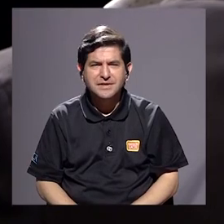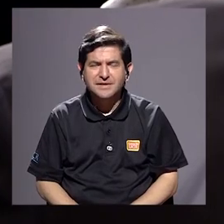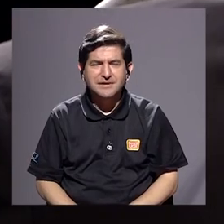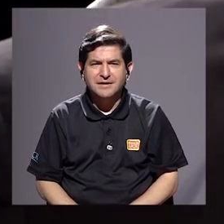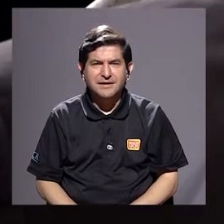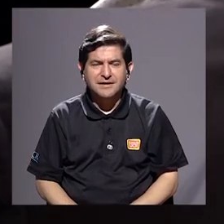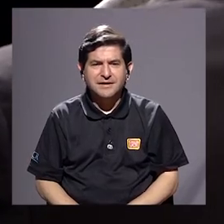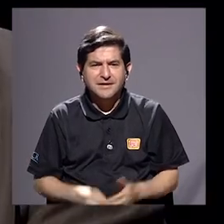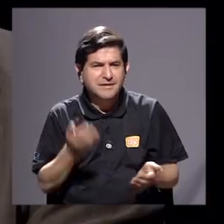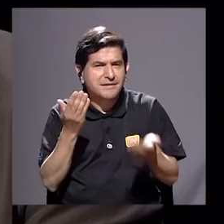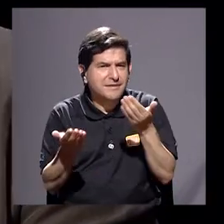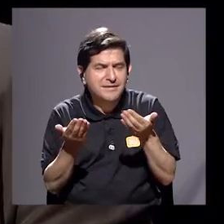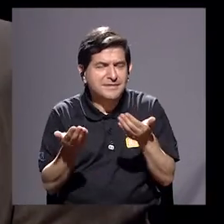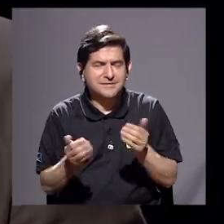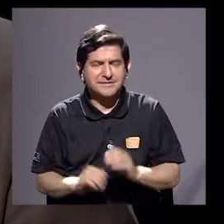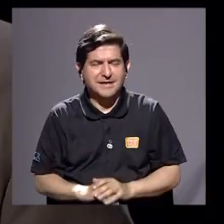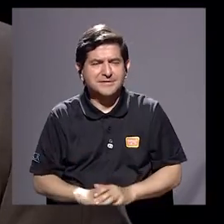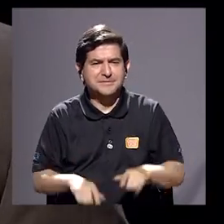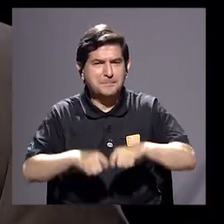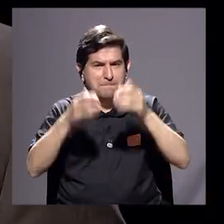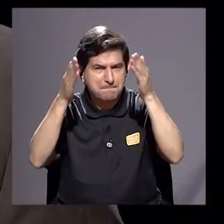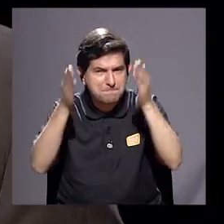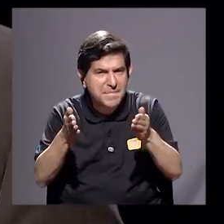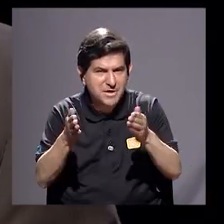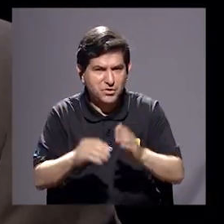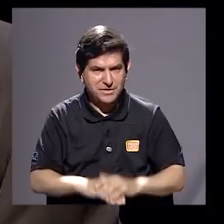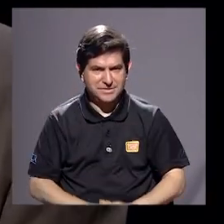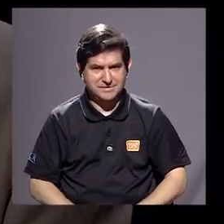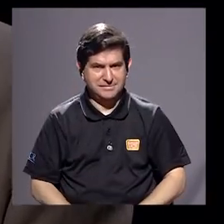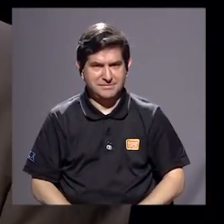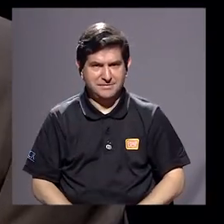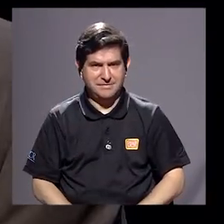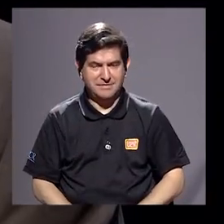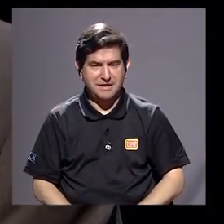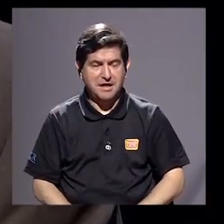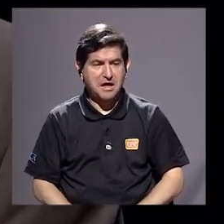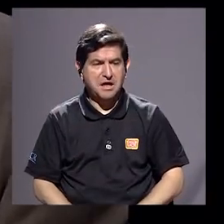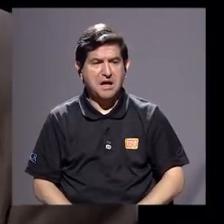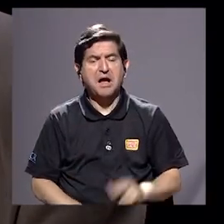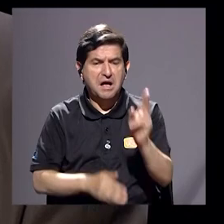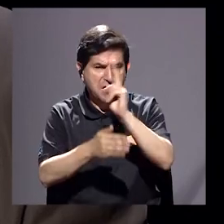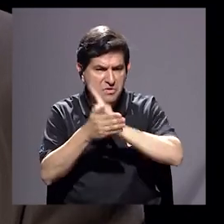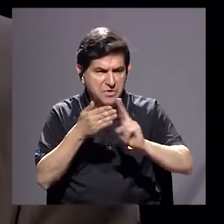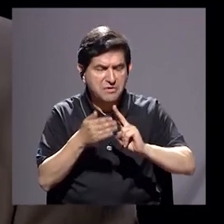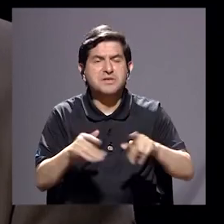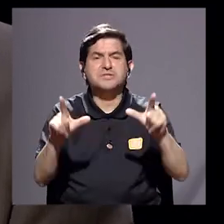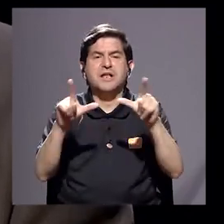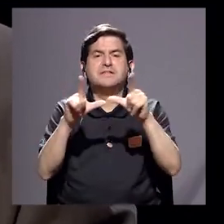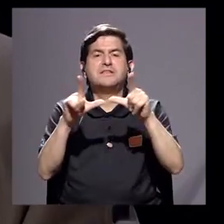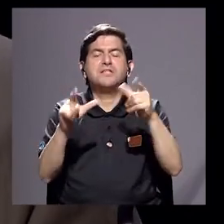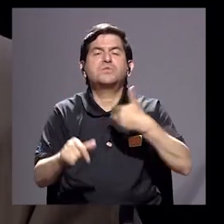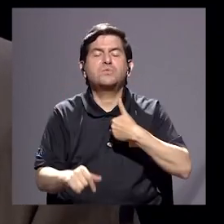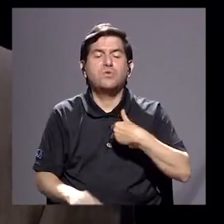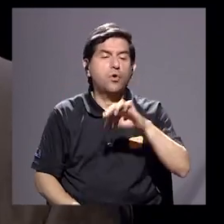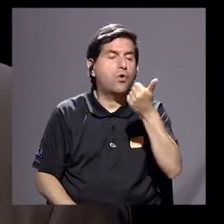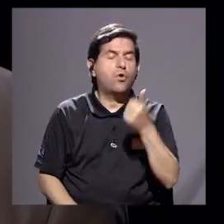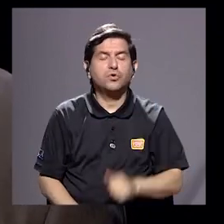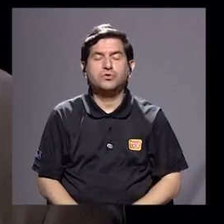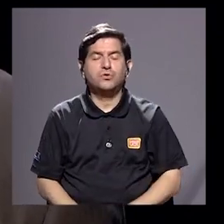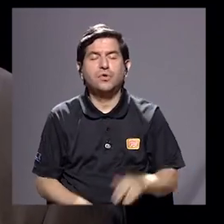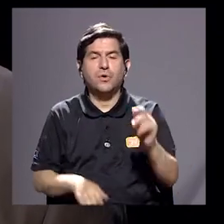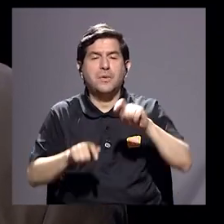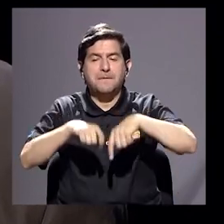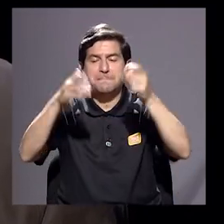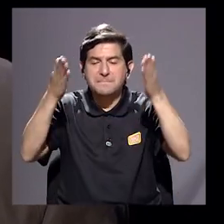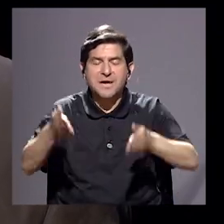que ver que nos periodista actitud que de periodistas de universitaria m pero está titulados y los otros tenían periodistas no